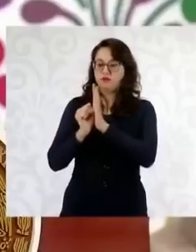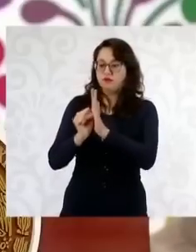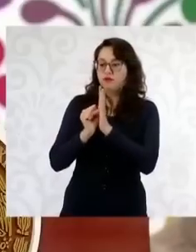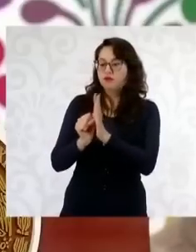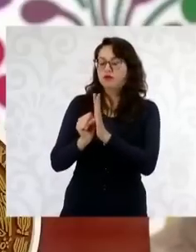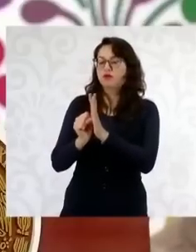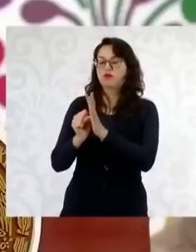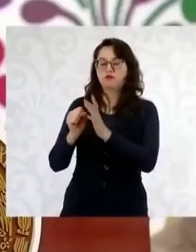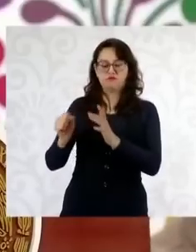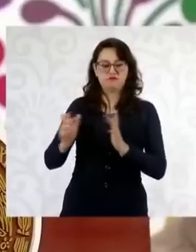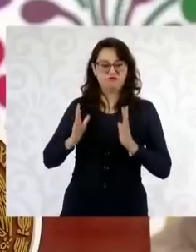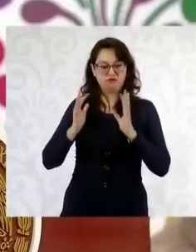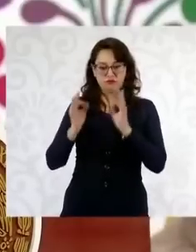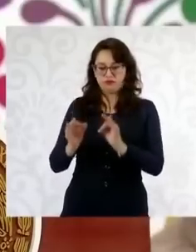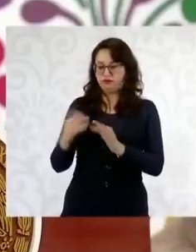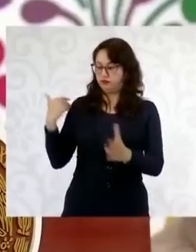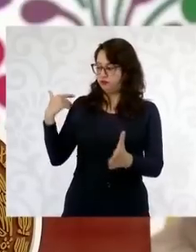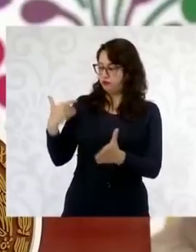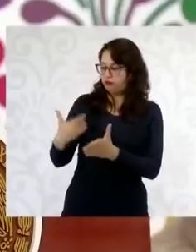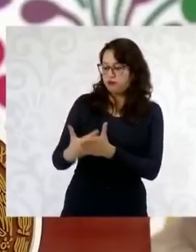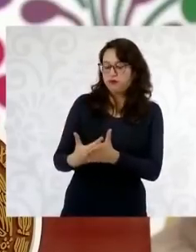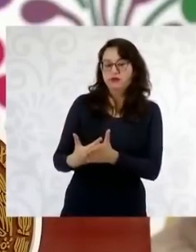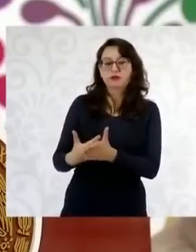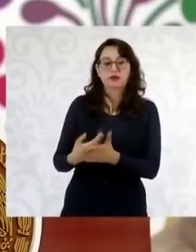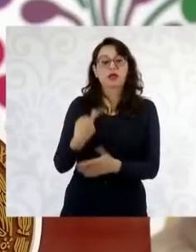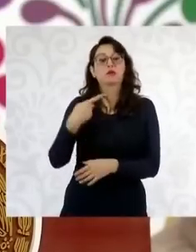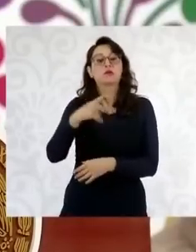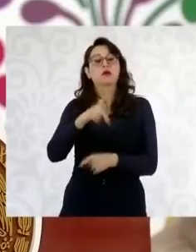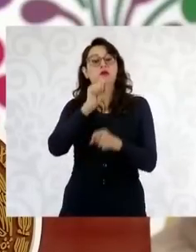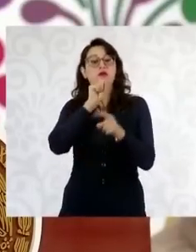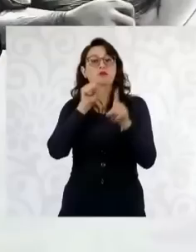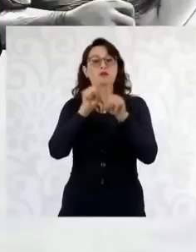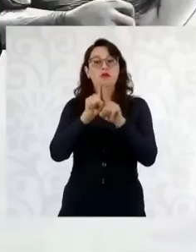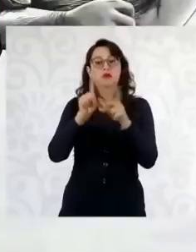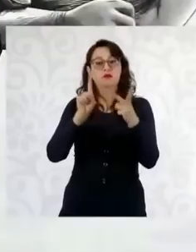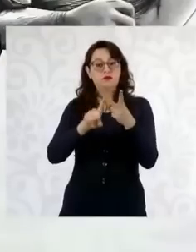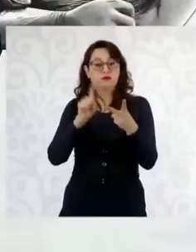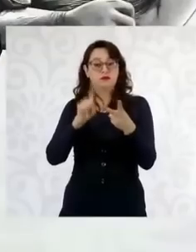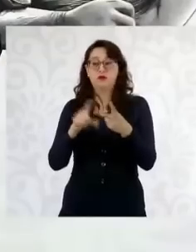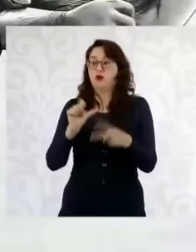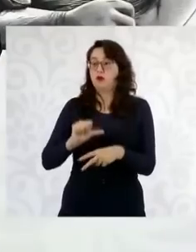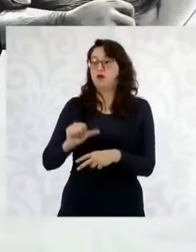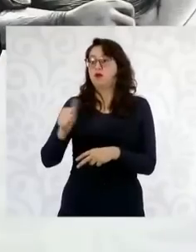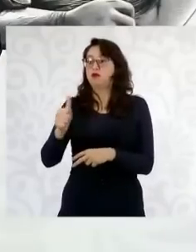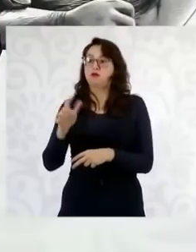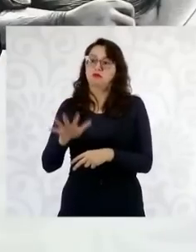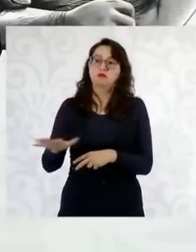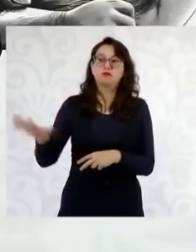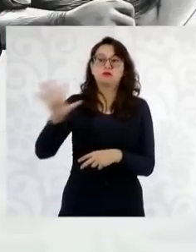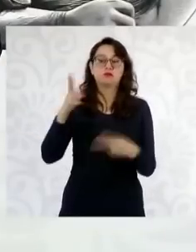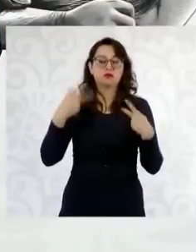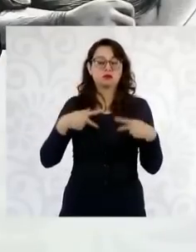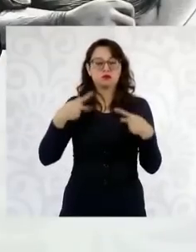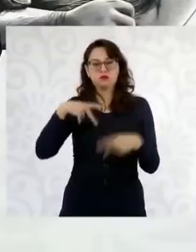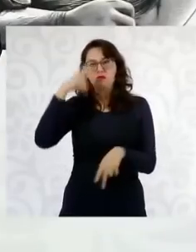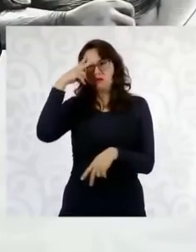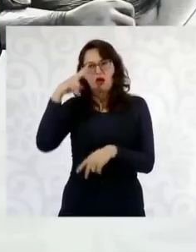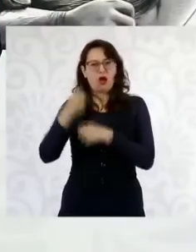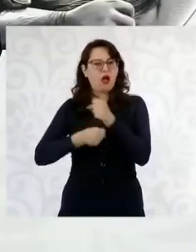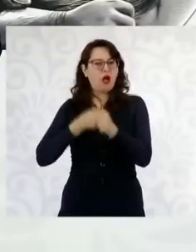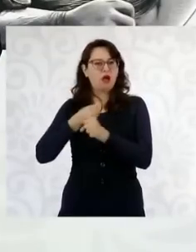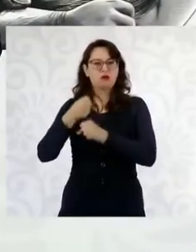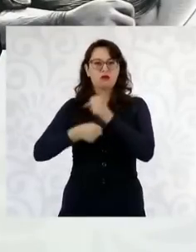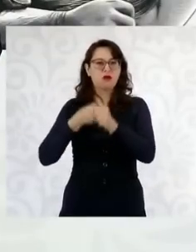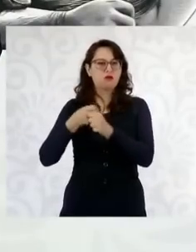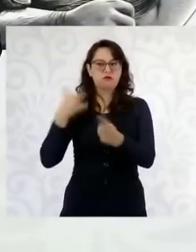culturas originarias, pero también de las gestas que ha desarrollado el pueblo de México a través